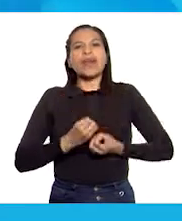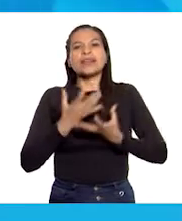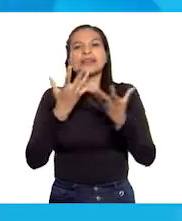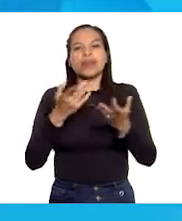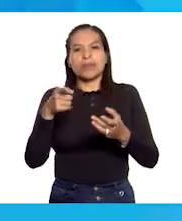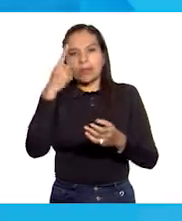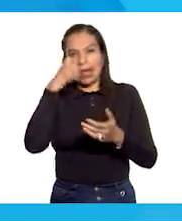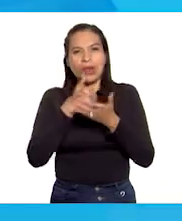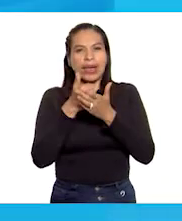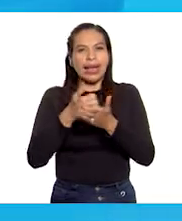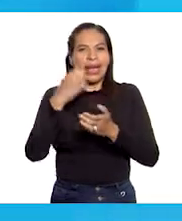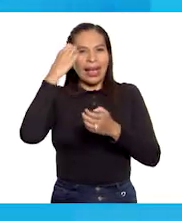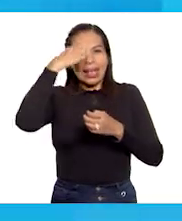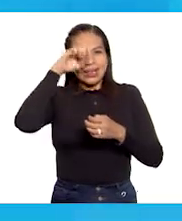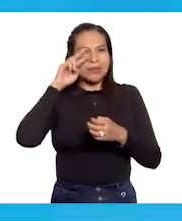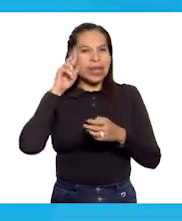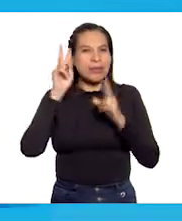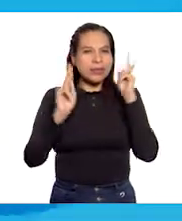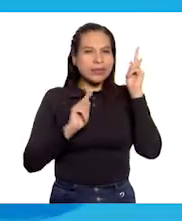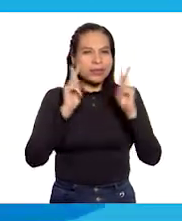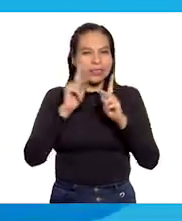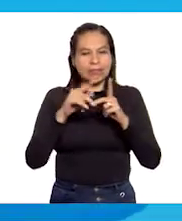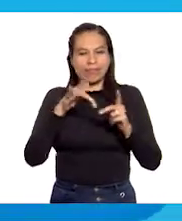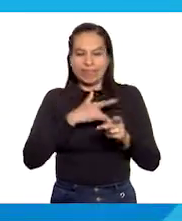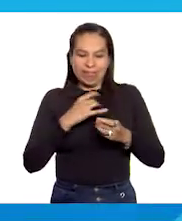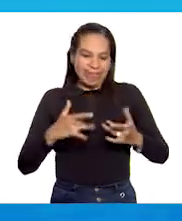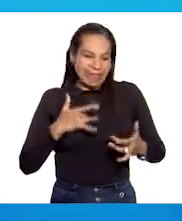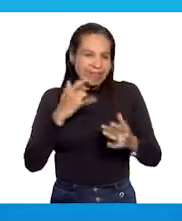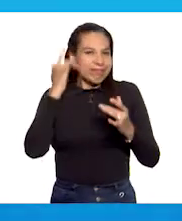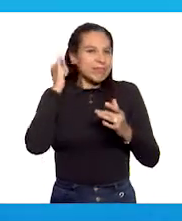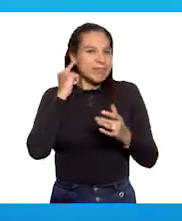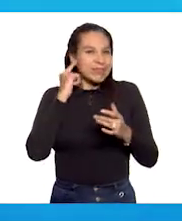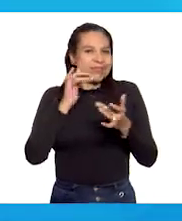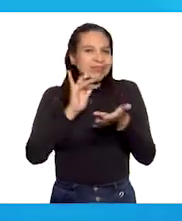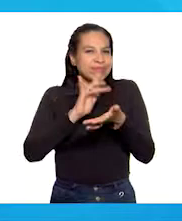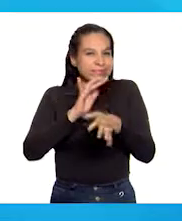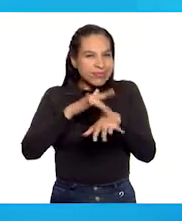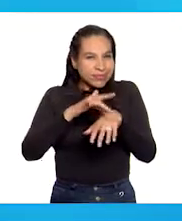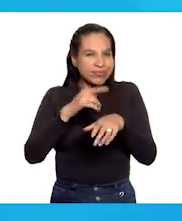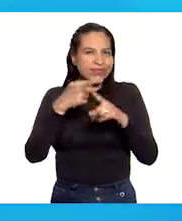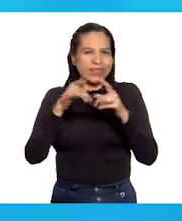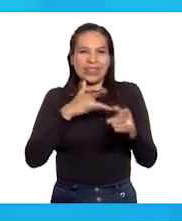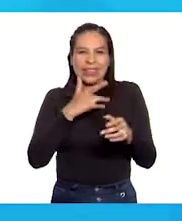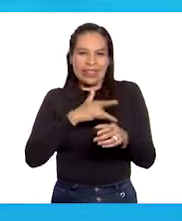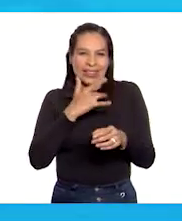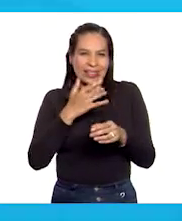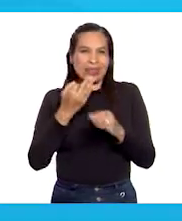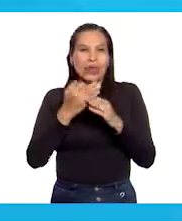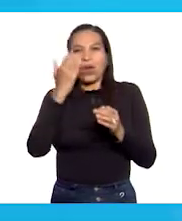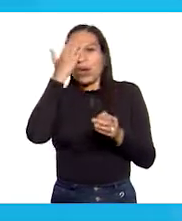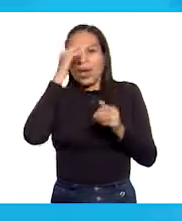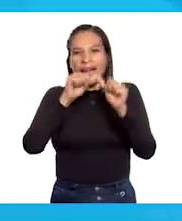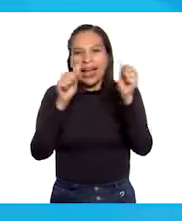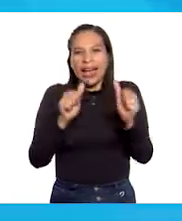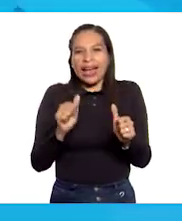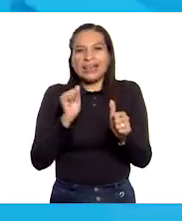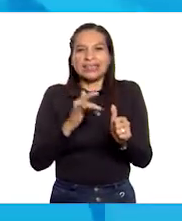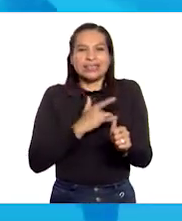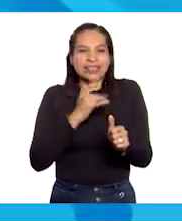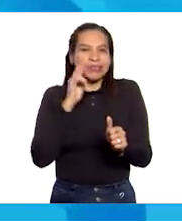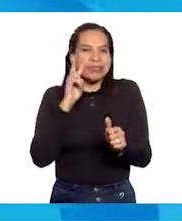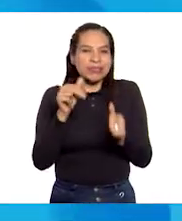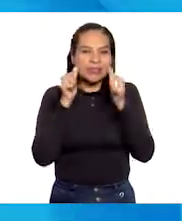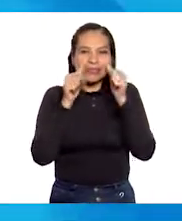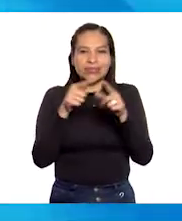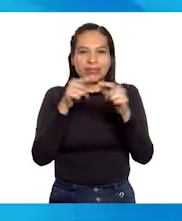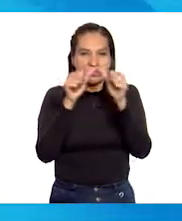va a ayudar esta experiencia de visitar el museo a reabrir tus sentidos, a conocer el arte, a vivirlo. Y esta exposición te va a dar la oportunidad de ver cómo